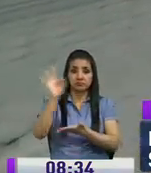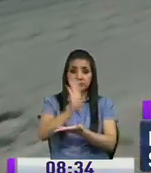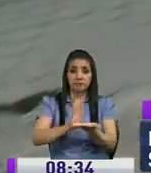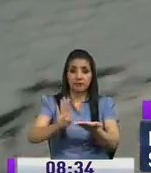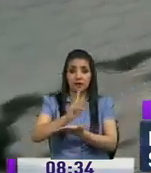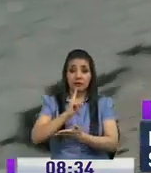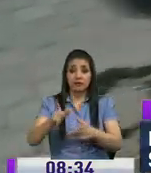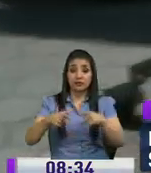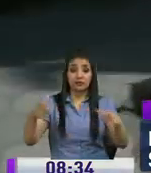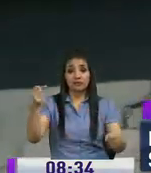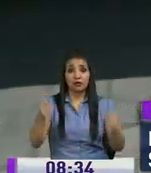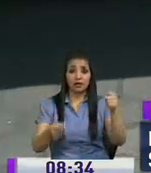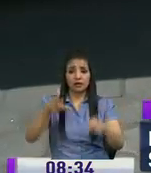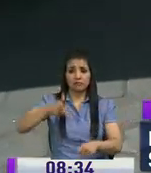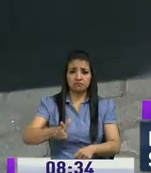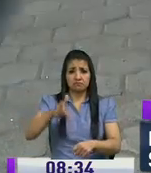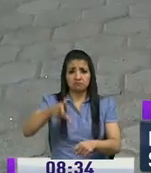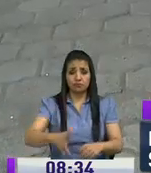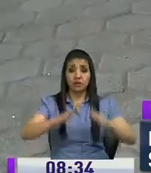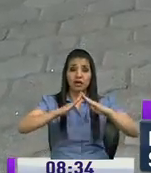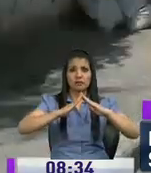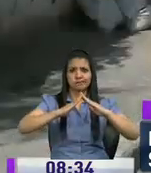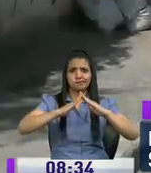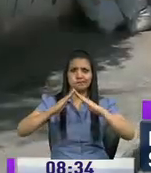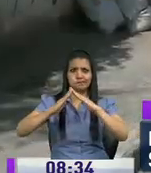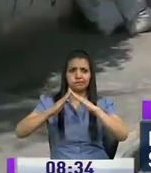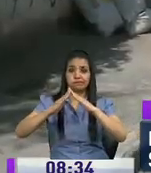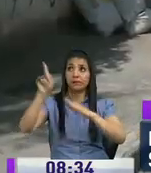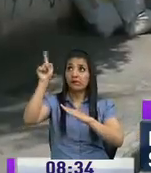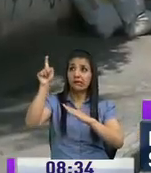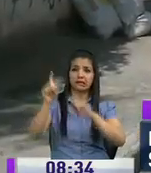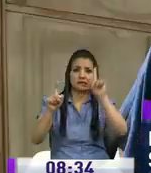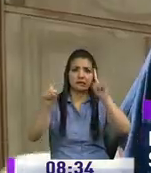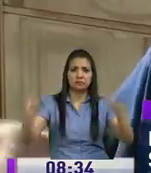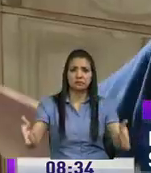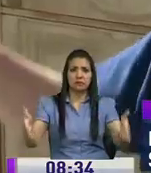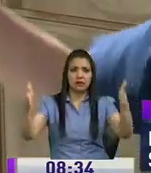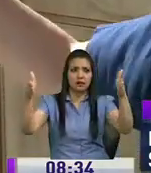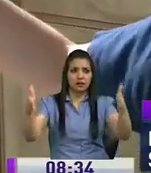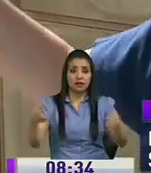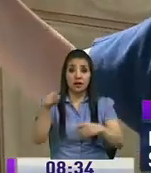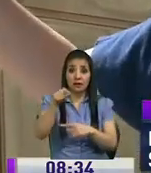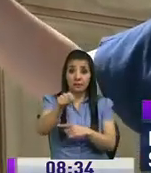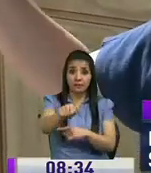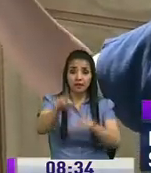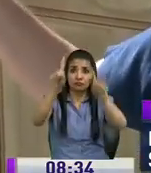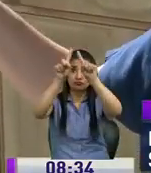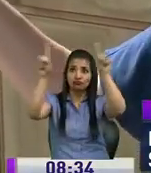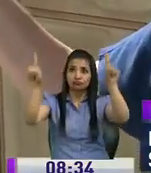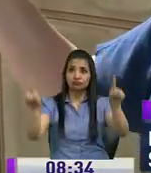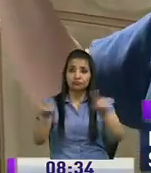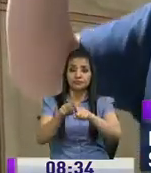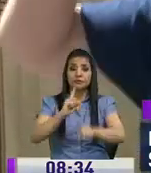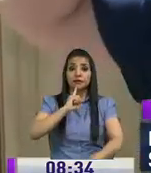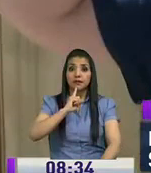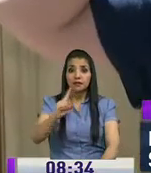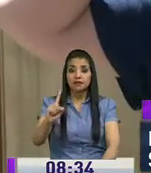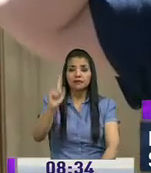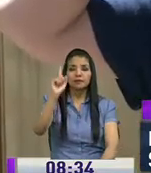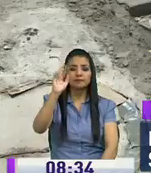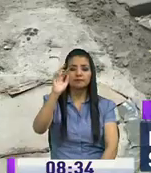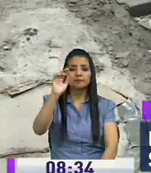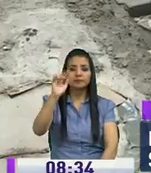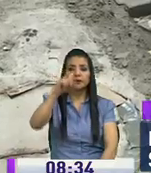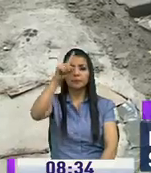vez que una volqueta pasa, sus viviendas vibran. Algunas paredes están cuarteadas. Porque abajo había un letrero que decía,